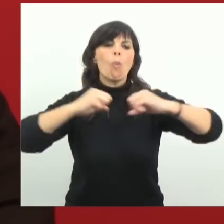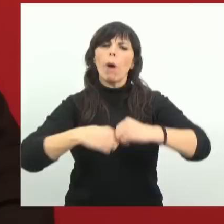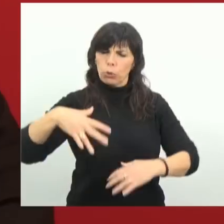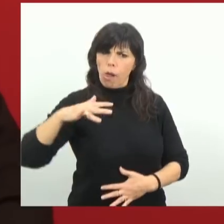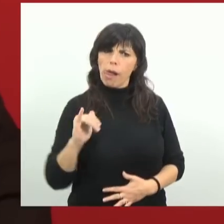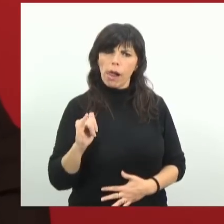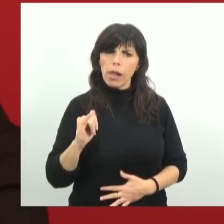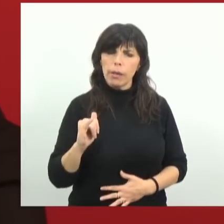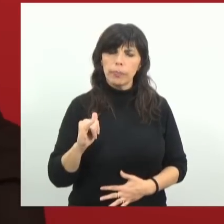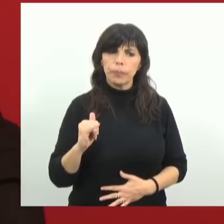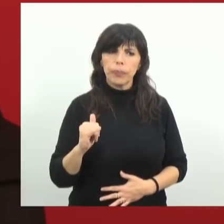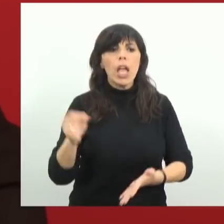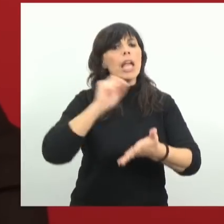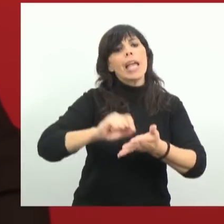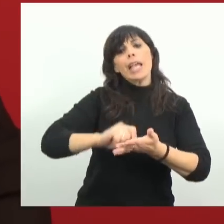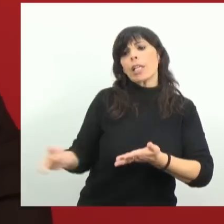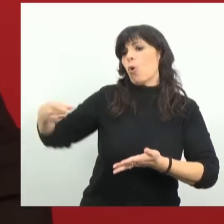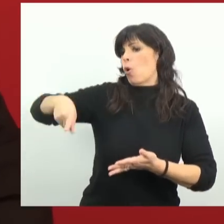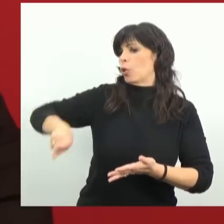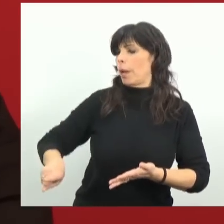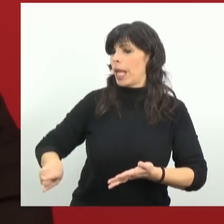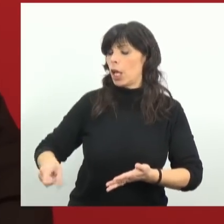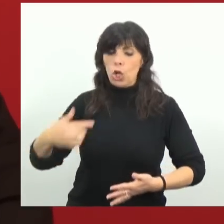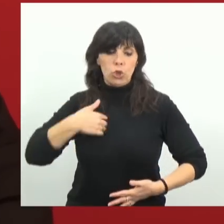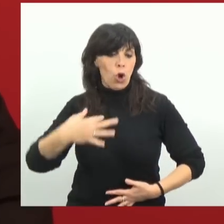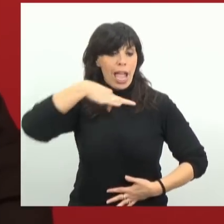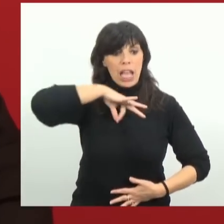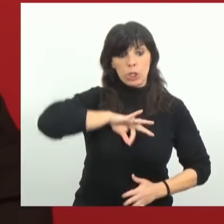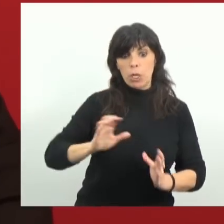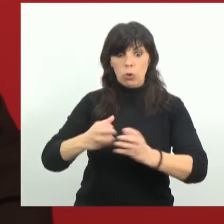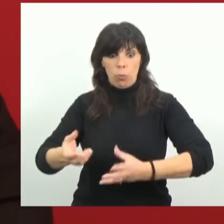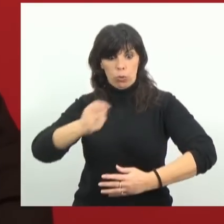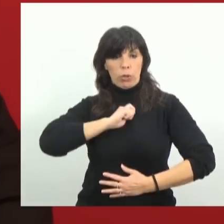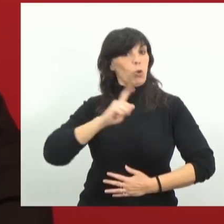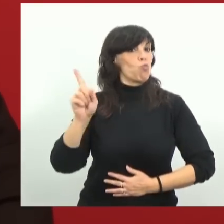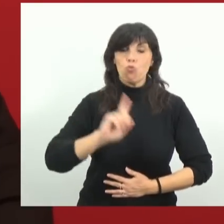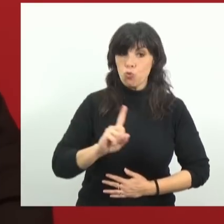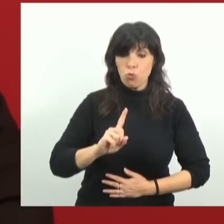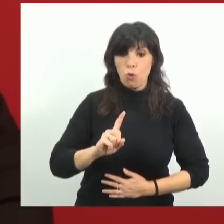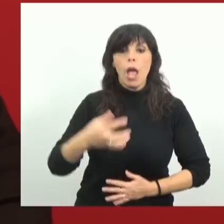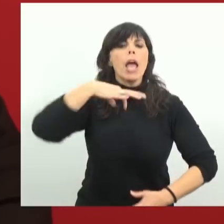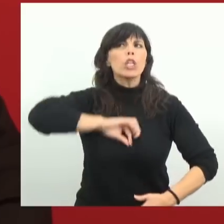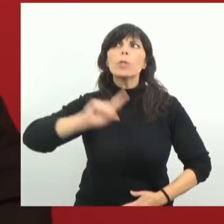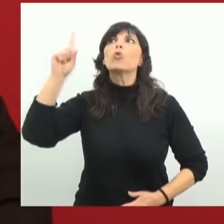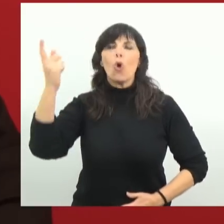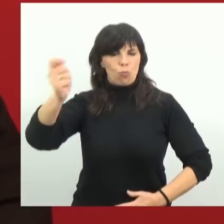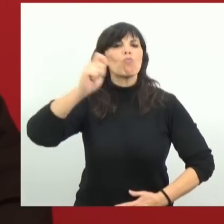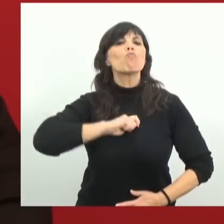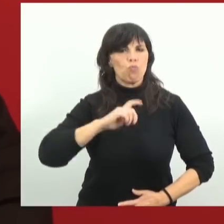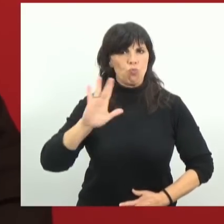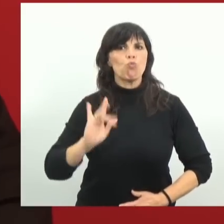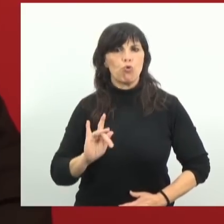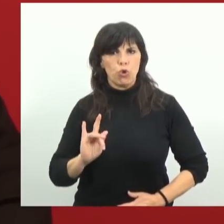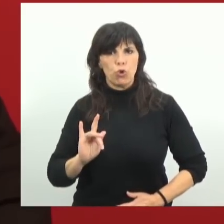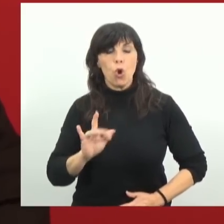Está escrito que yo no he recibido el espíritu de este mundo, sino el espíritu de Dios. Por eso siempre hay